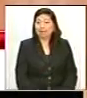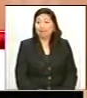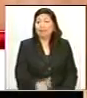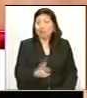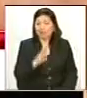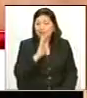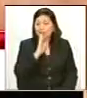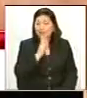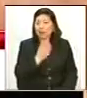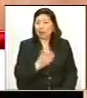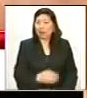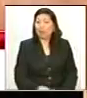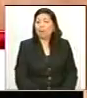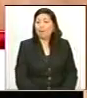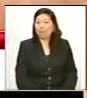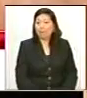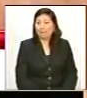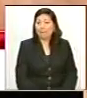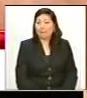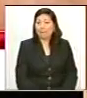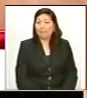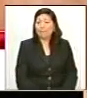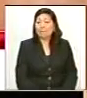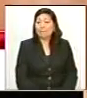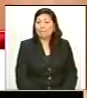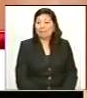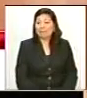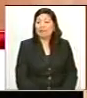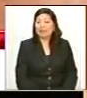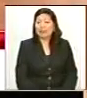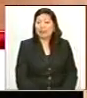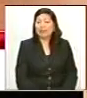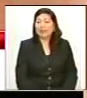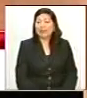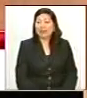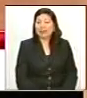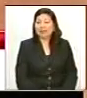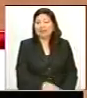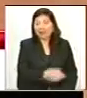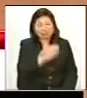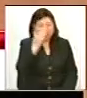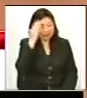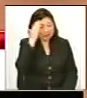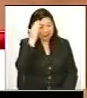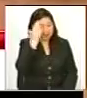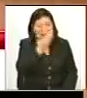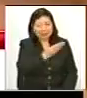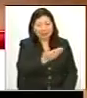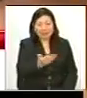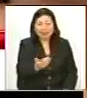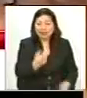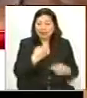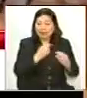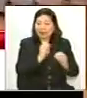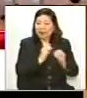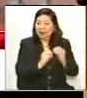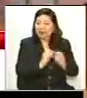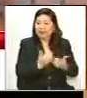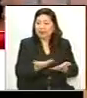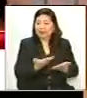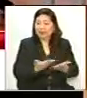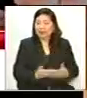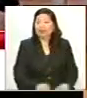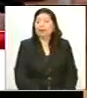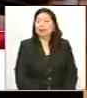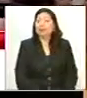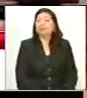su exposición? Como ustedes piensan, vamos al punto, Susi. Ustedes saben mejor que yo todo el marco normativo de la reconstrucción, ¿no? O sea, que ya eso